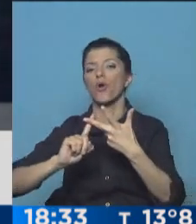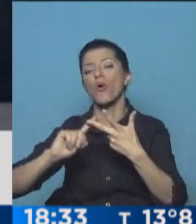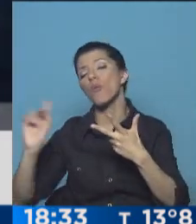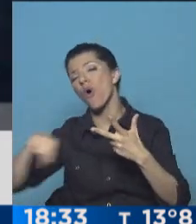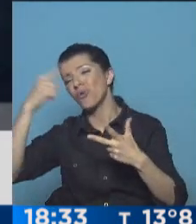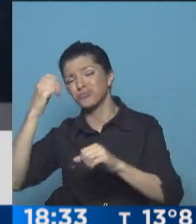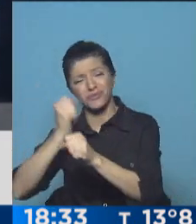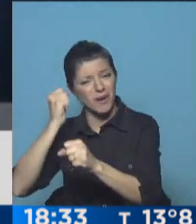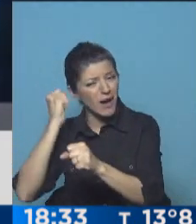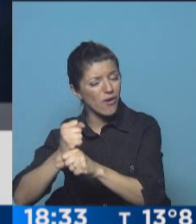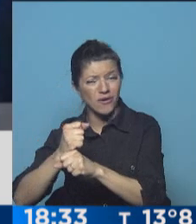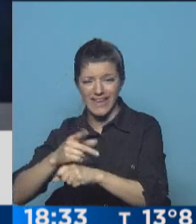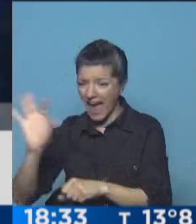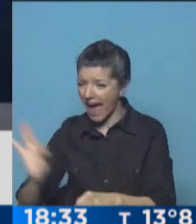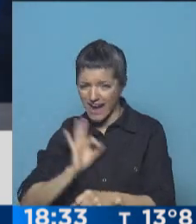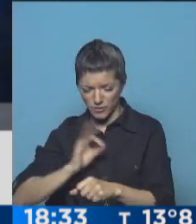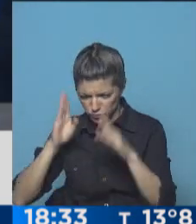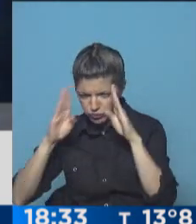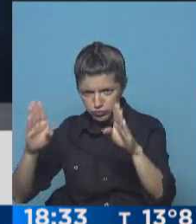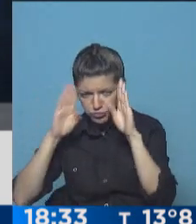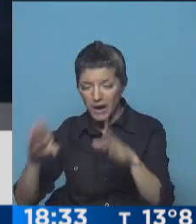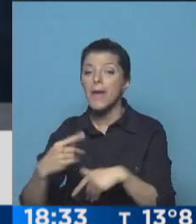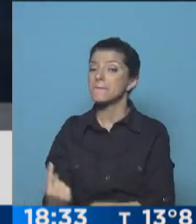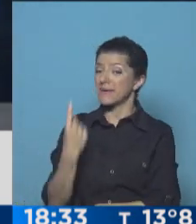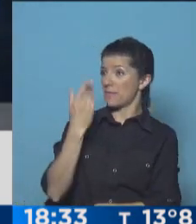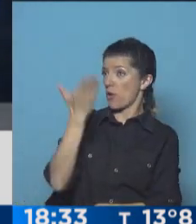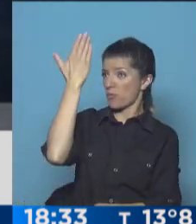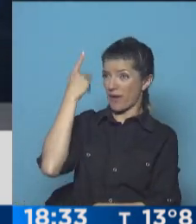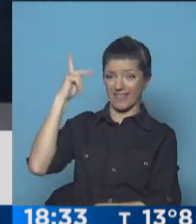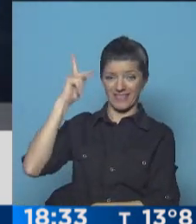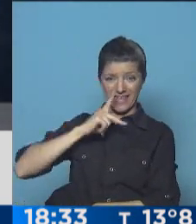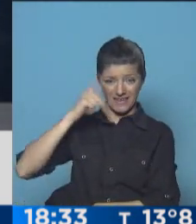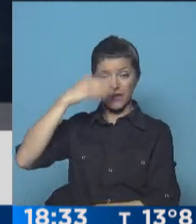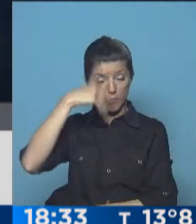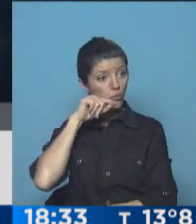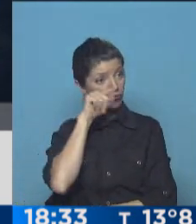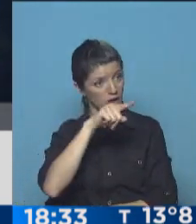que llevamos adelante en estos años, Presidenta, con Néstor primero y luego con usted,